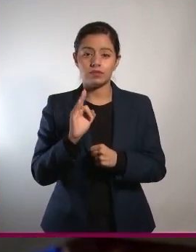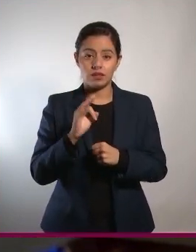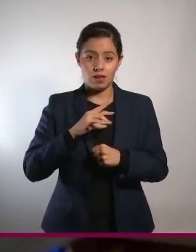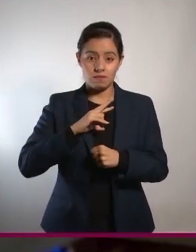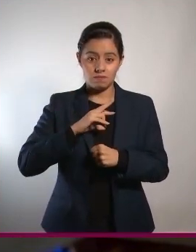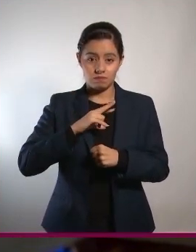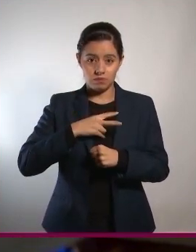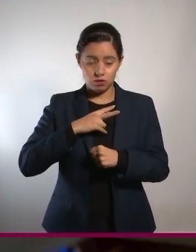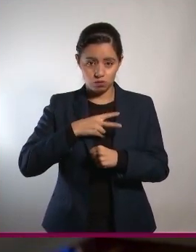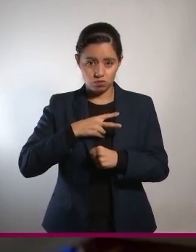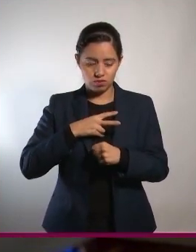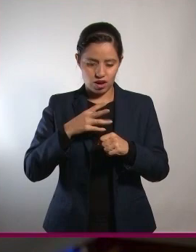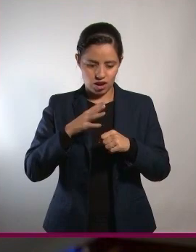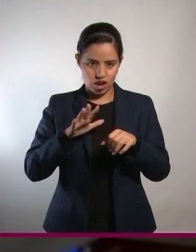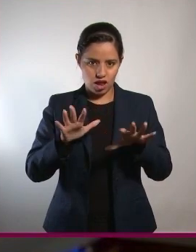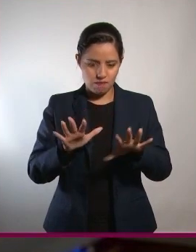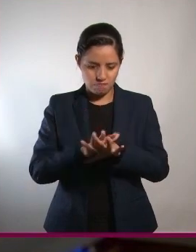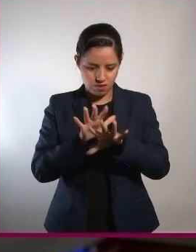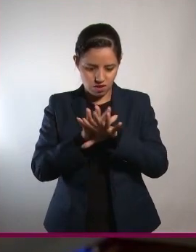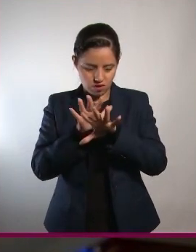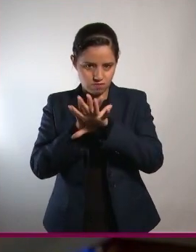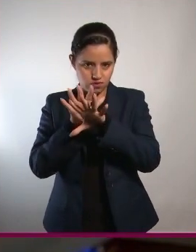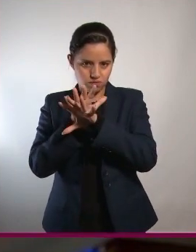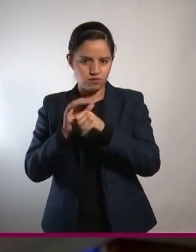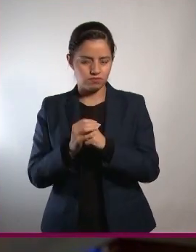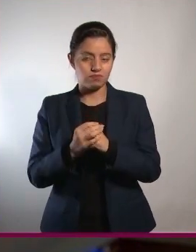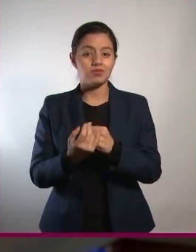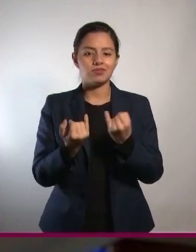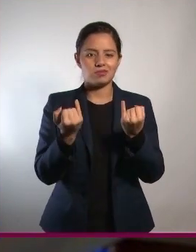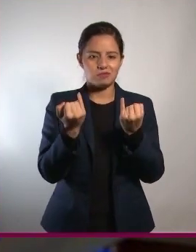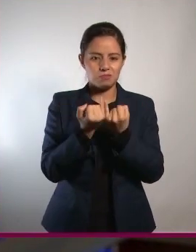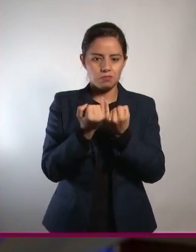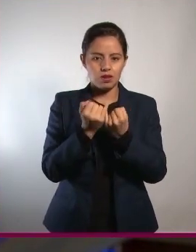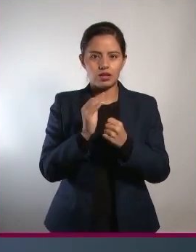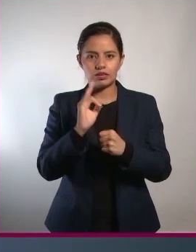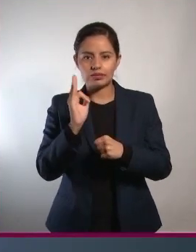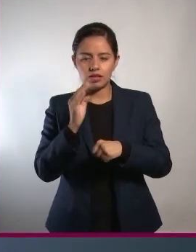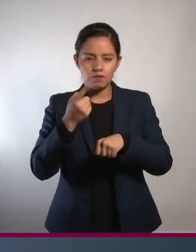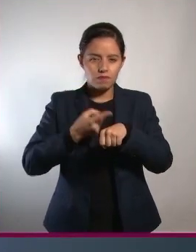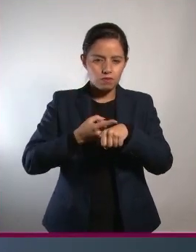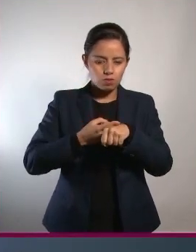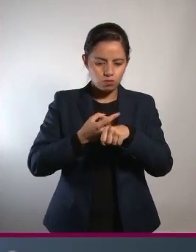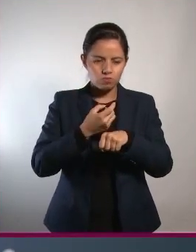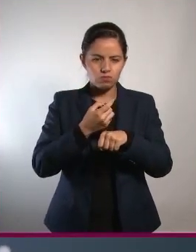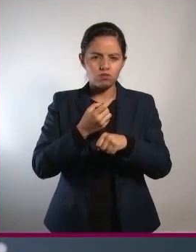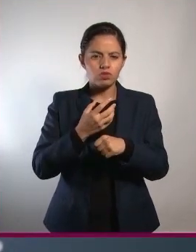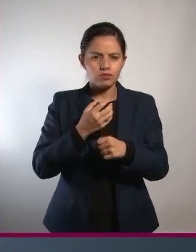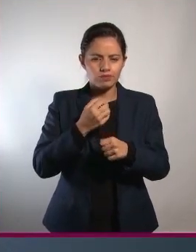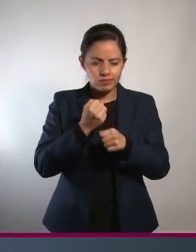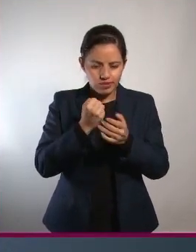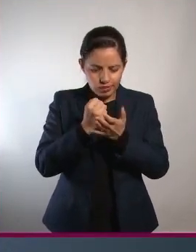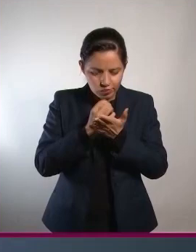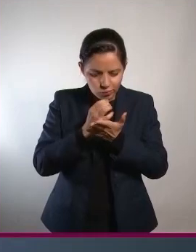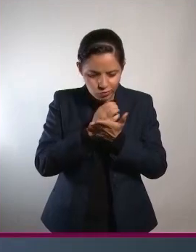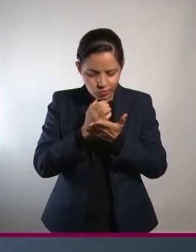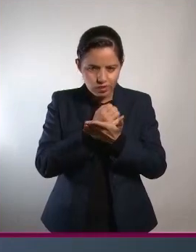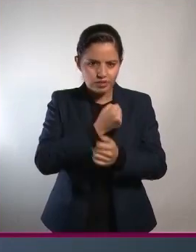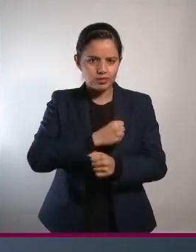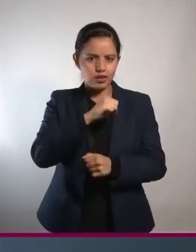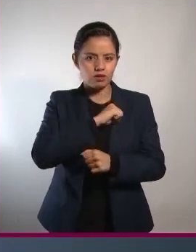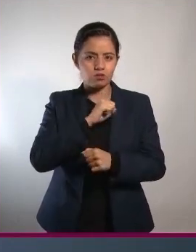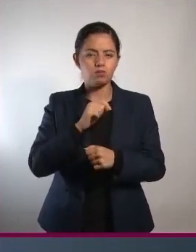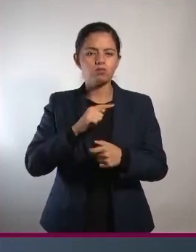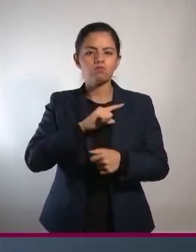virus, además de otras dirigidas a la etapa que sigue al COVID, también conocida como COVID prolongado